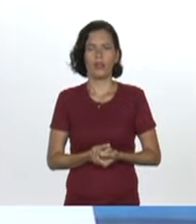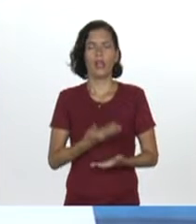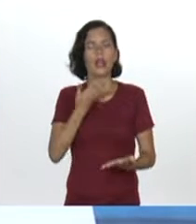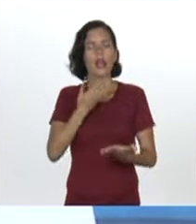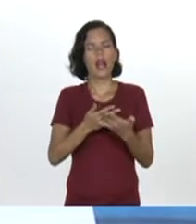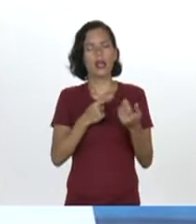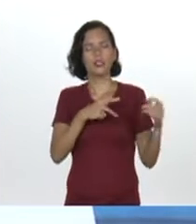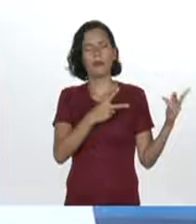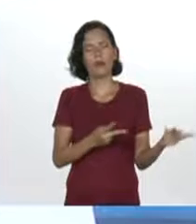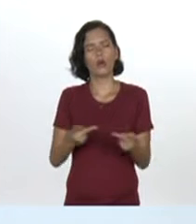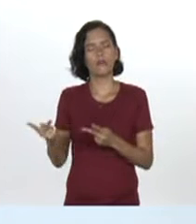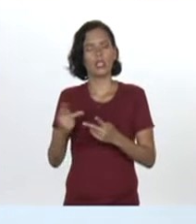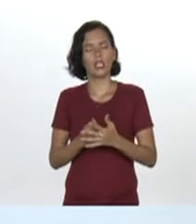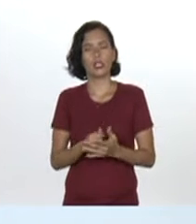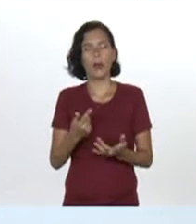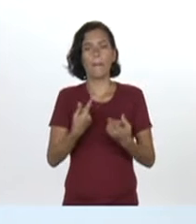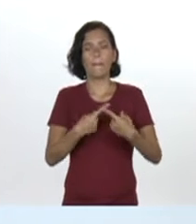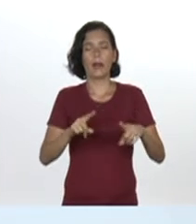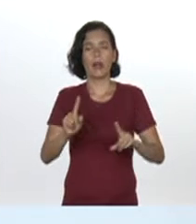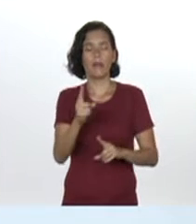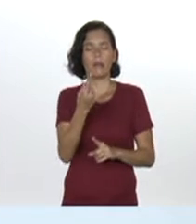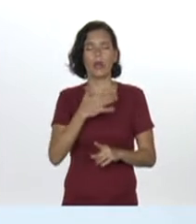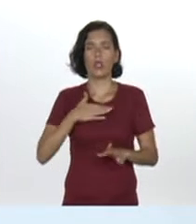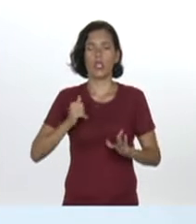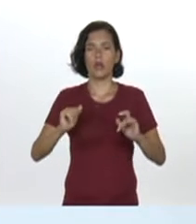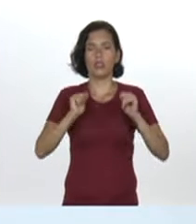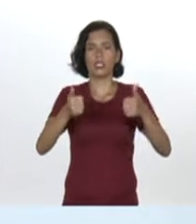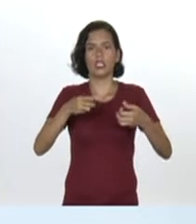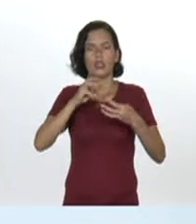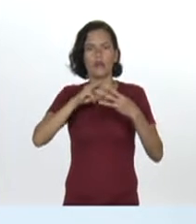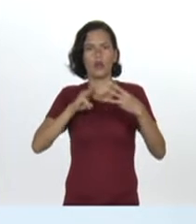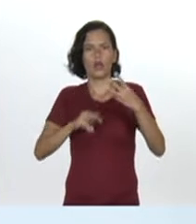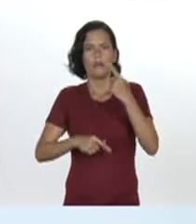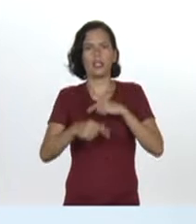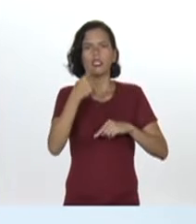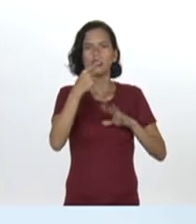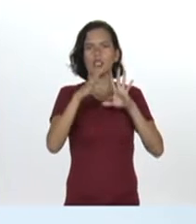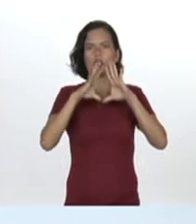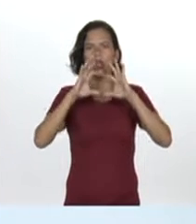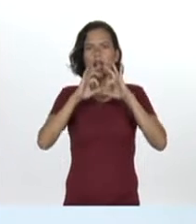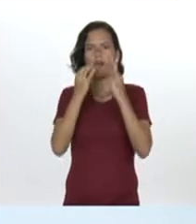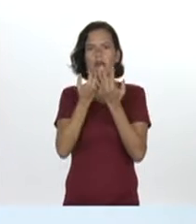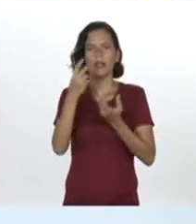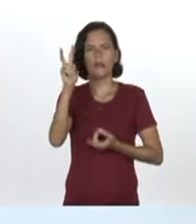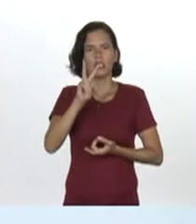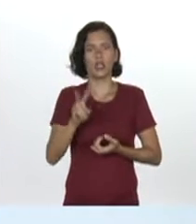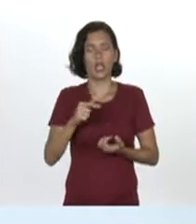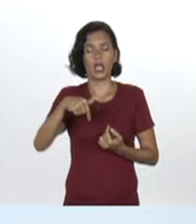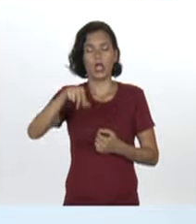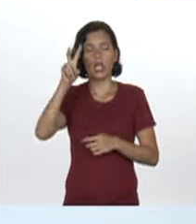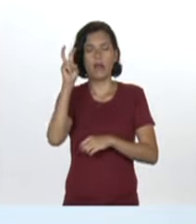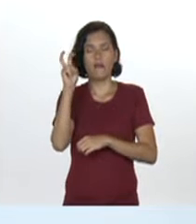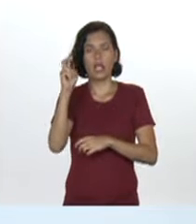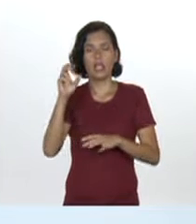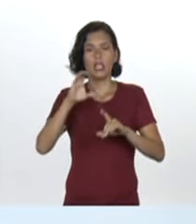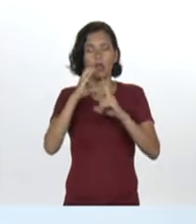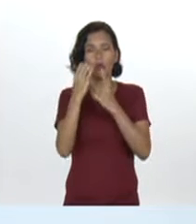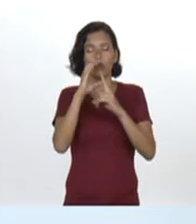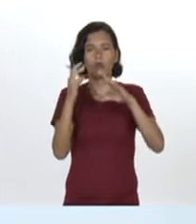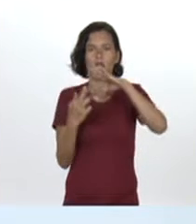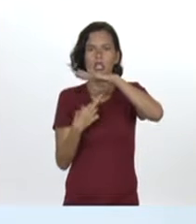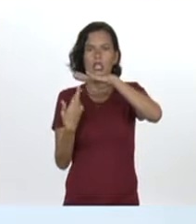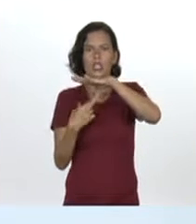César, muchas gracias por la invitación. Pero primero, quiero iniciar el programa dándole a conocer a la familia venezolana que hoy es viernes de cultura y